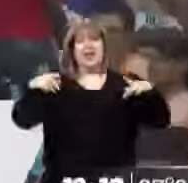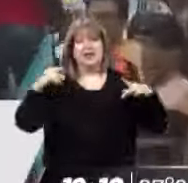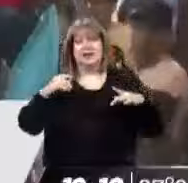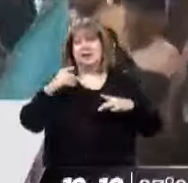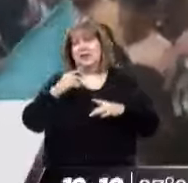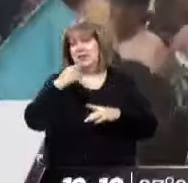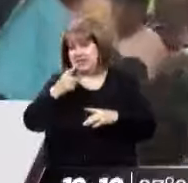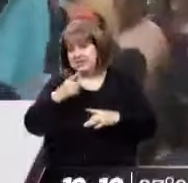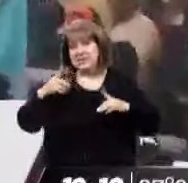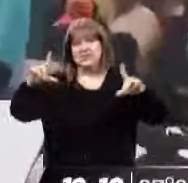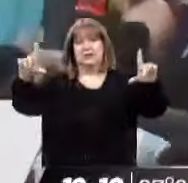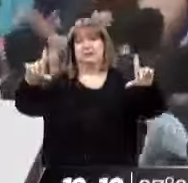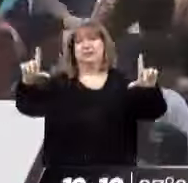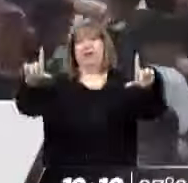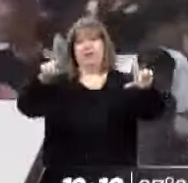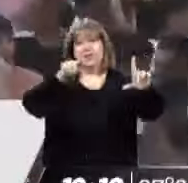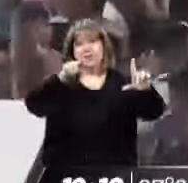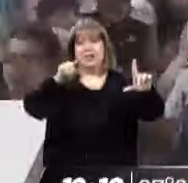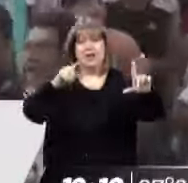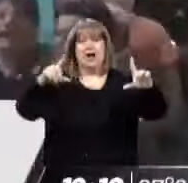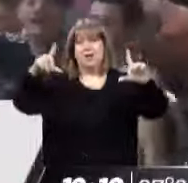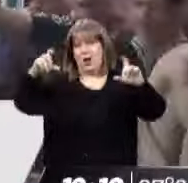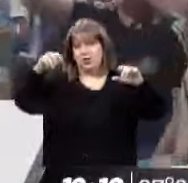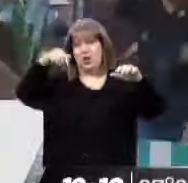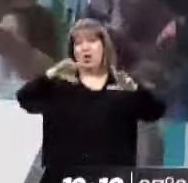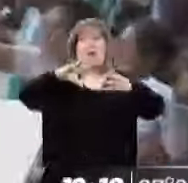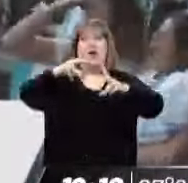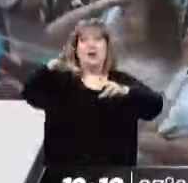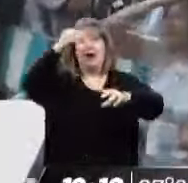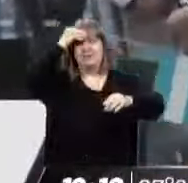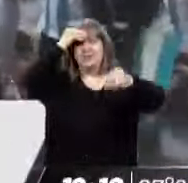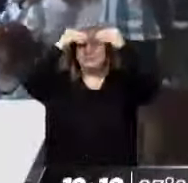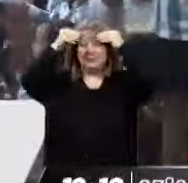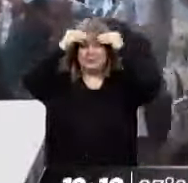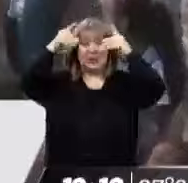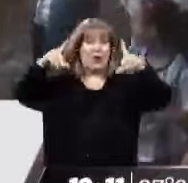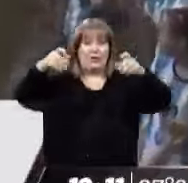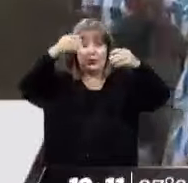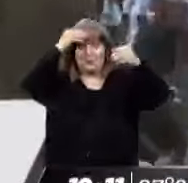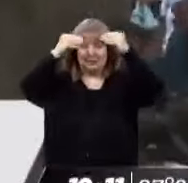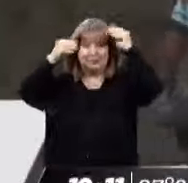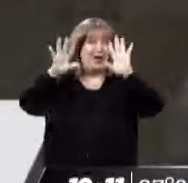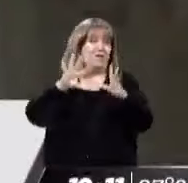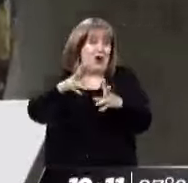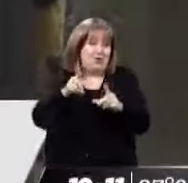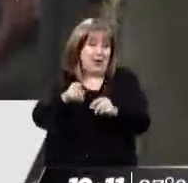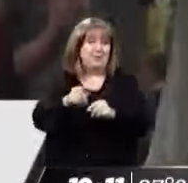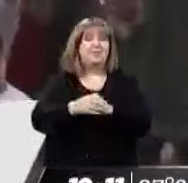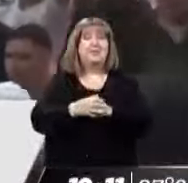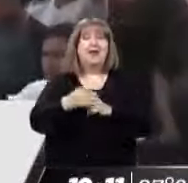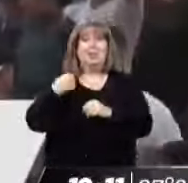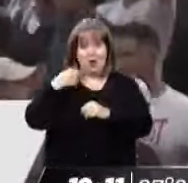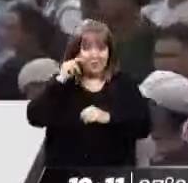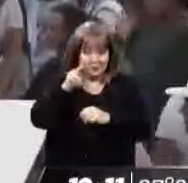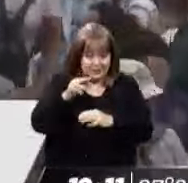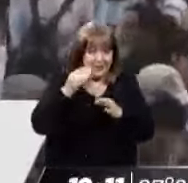imagen la vamos a usar por años. Sí. Esta foto que estamos guardando todos en nuestra memoria, Julián, y que tenés el hermoso privilegio de